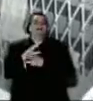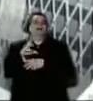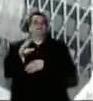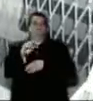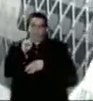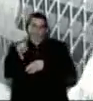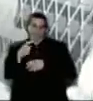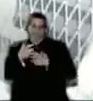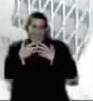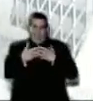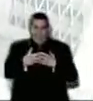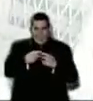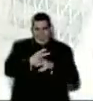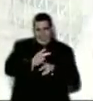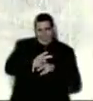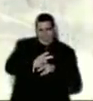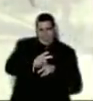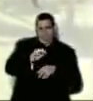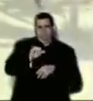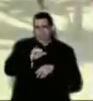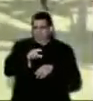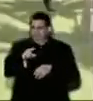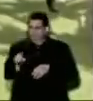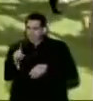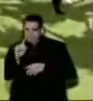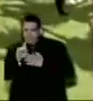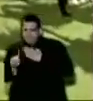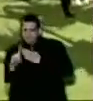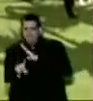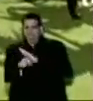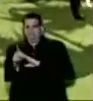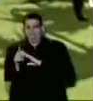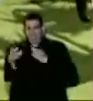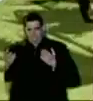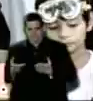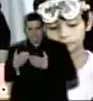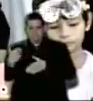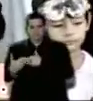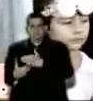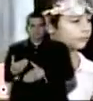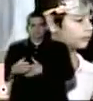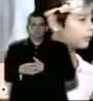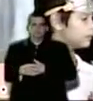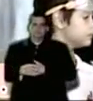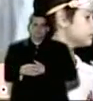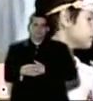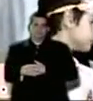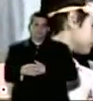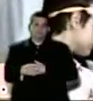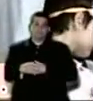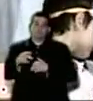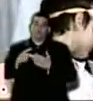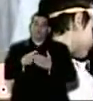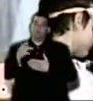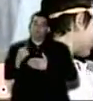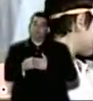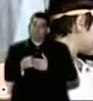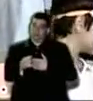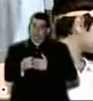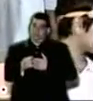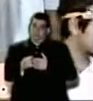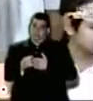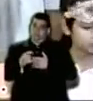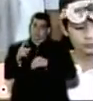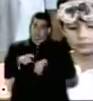solo fabriquen sus productos, sino que también investiguen y desarrollen aquí sus procesos. Realmente esto es un proyecto de